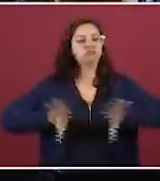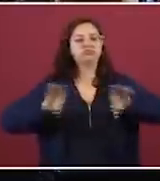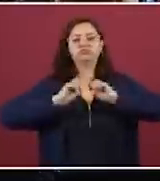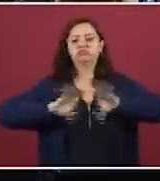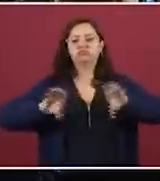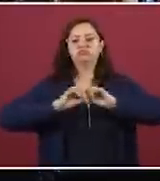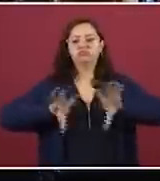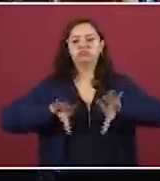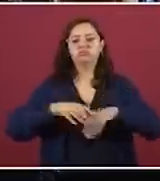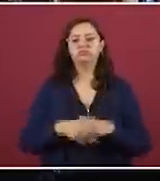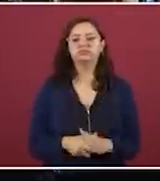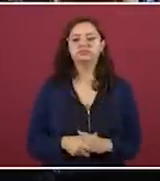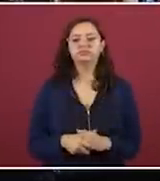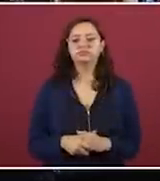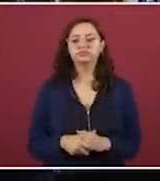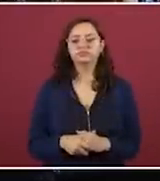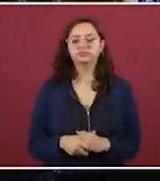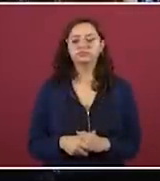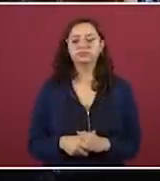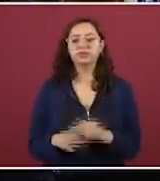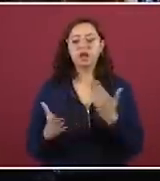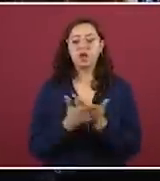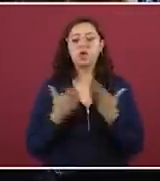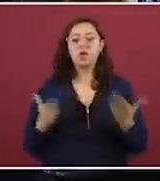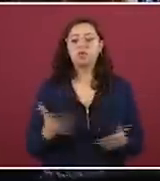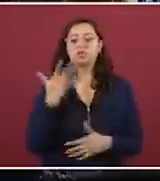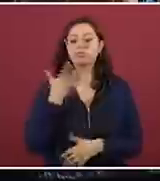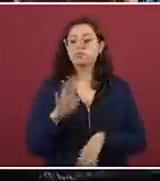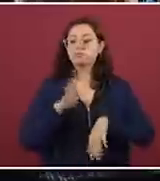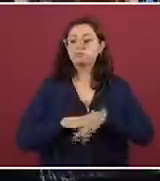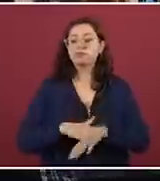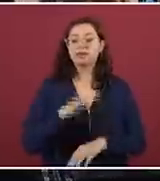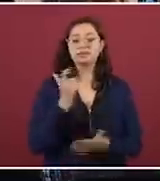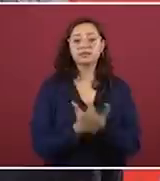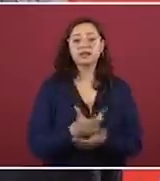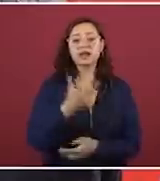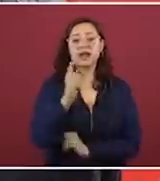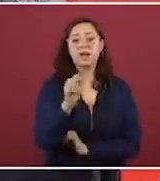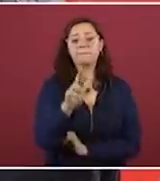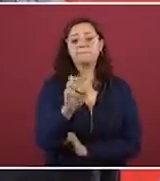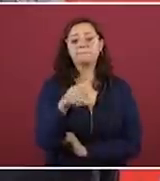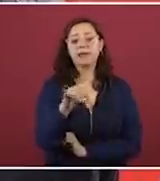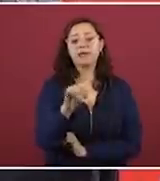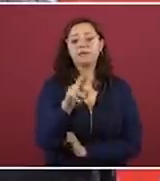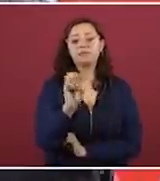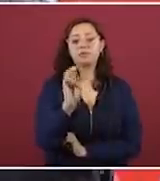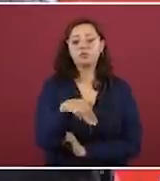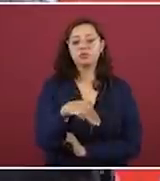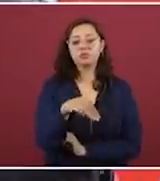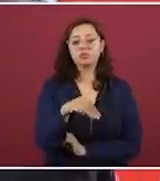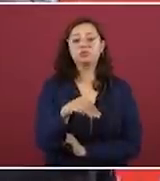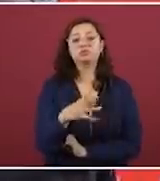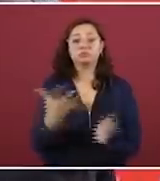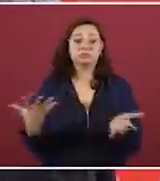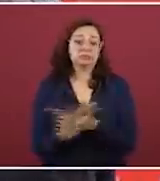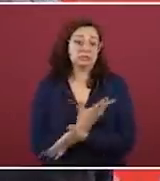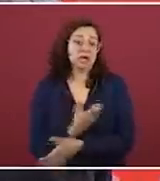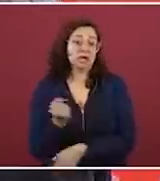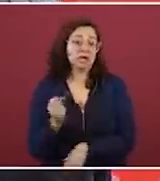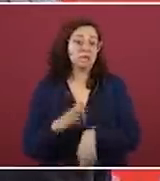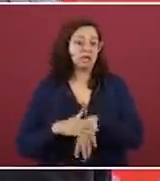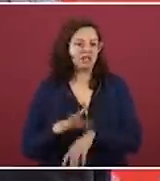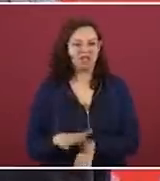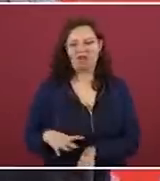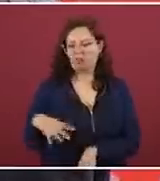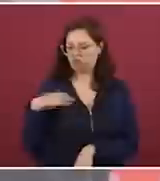veamos ahora las 10 más caras de Premium. Vemos nosotros que en promedio le ganan más a la Premium que a la Magna, porque aquí